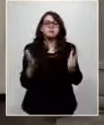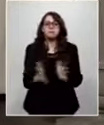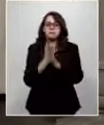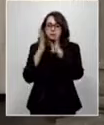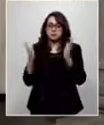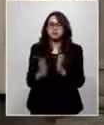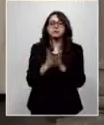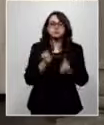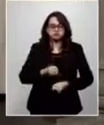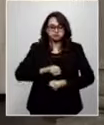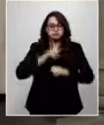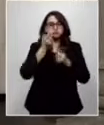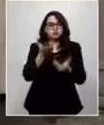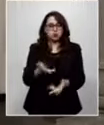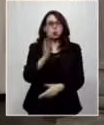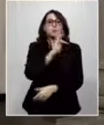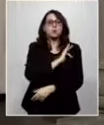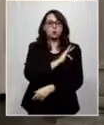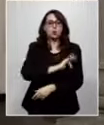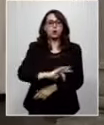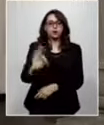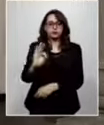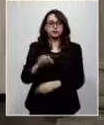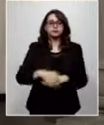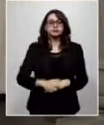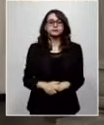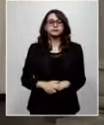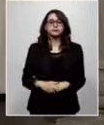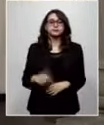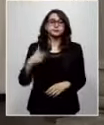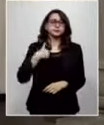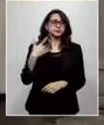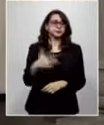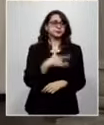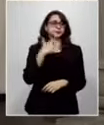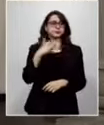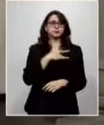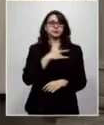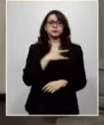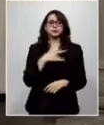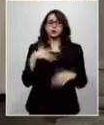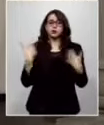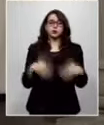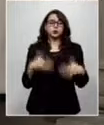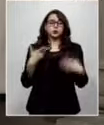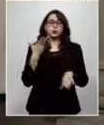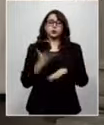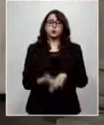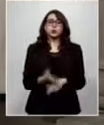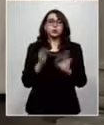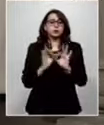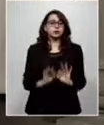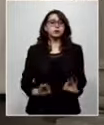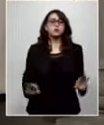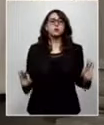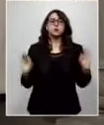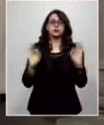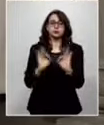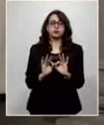aportemos. Esto me parece de una enorme relevancia y de